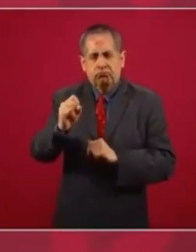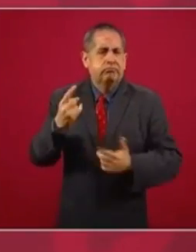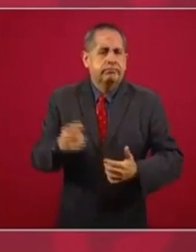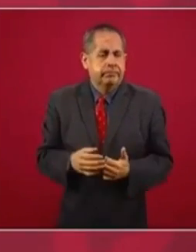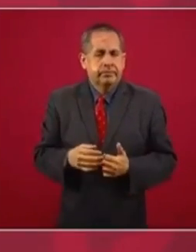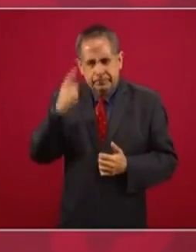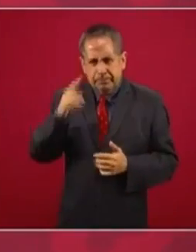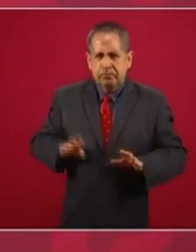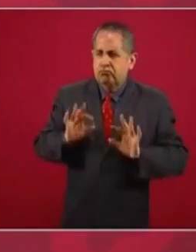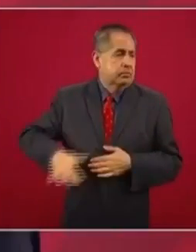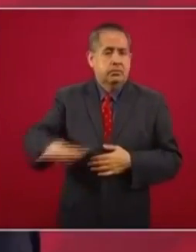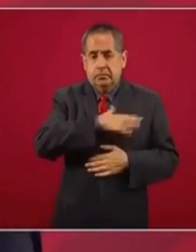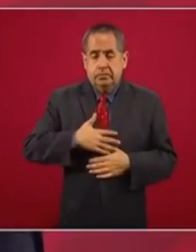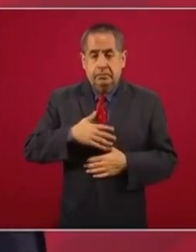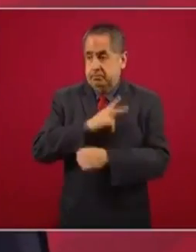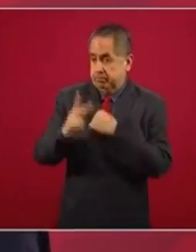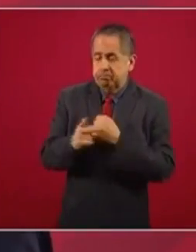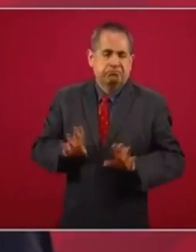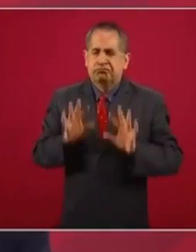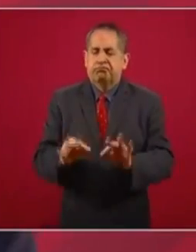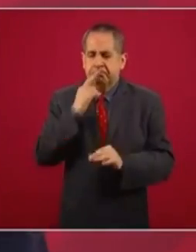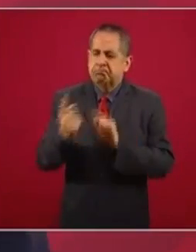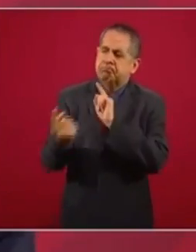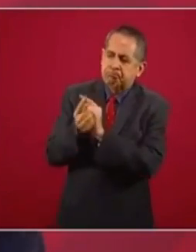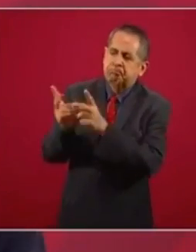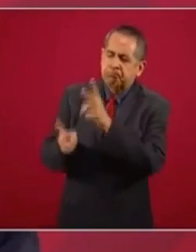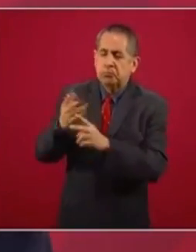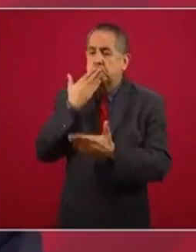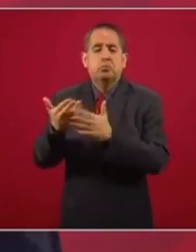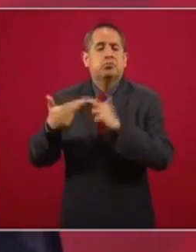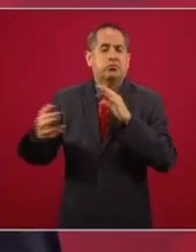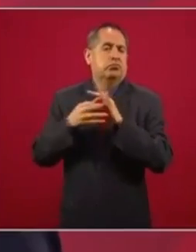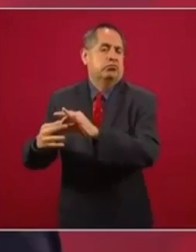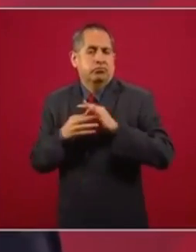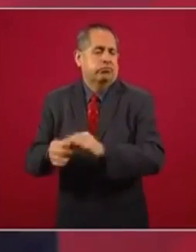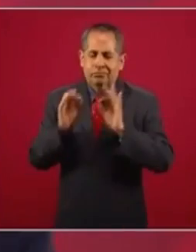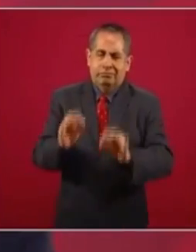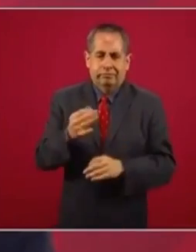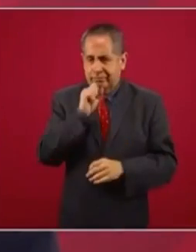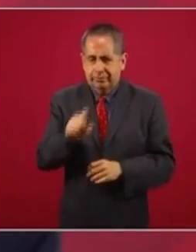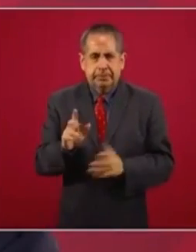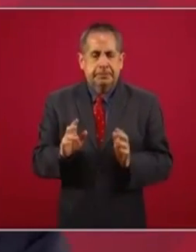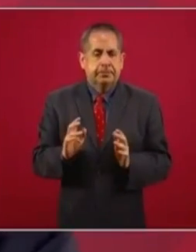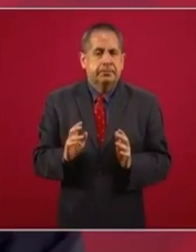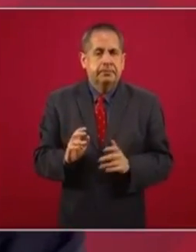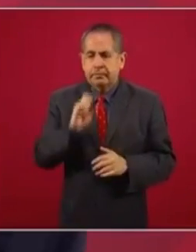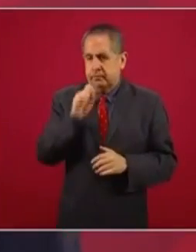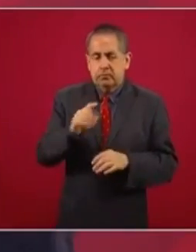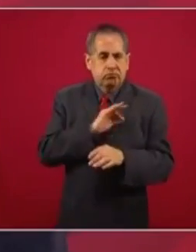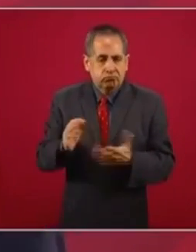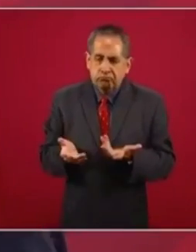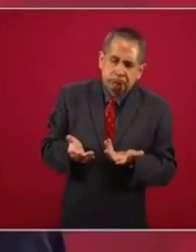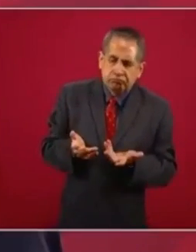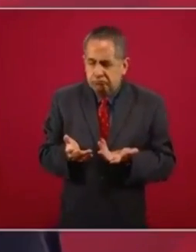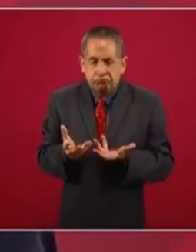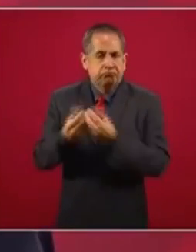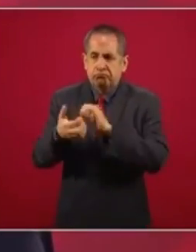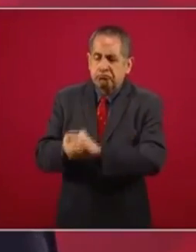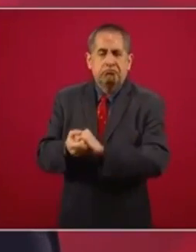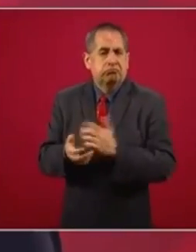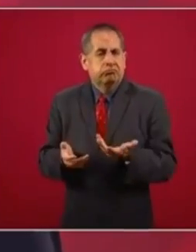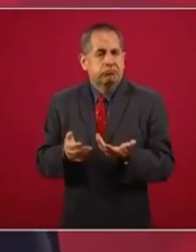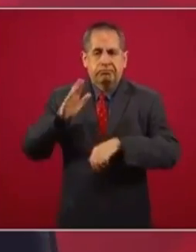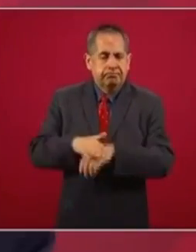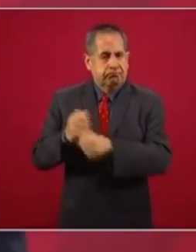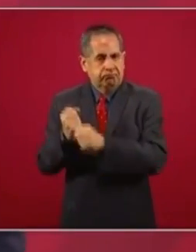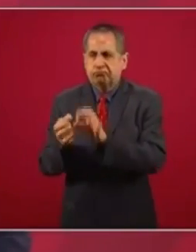que es conveniente para México el tener buenas relaciones y el poder afianzar